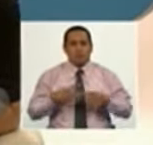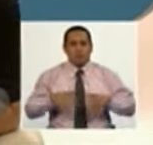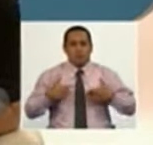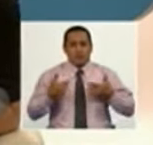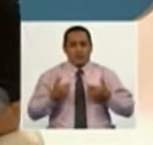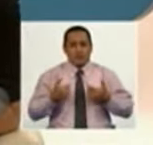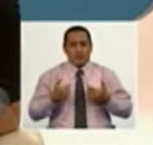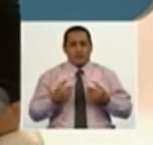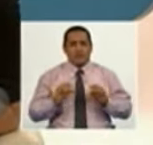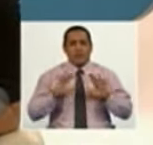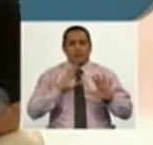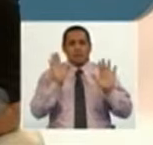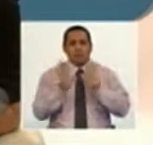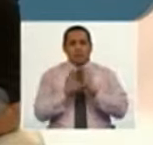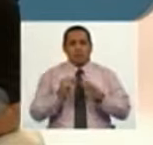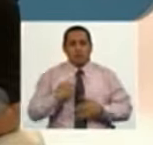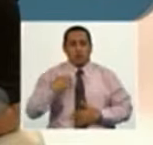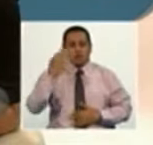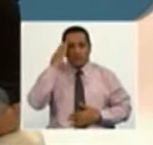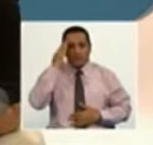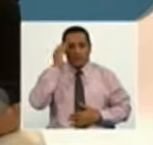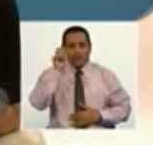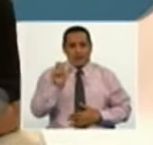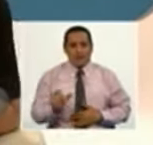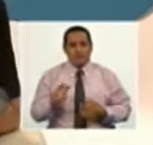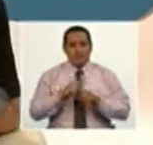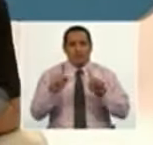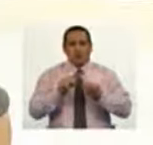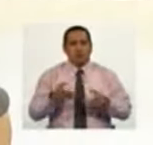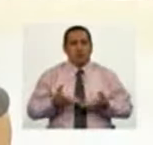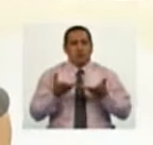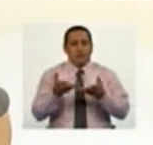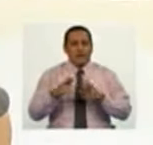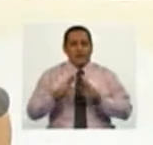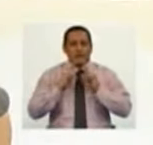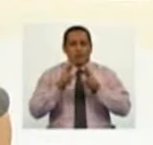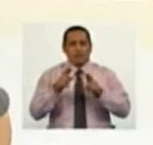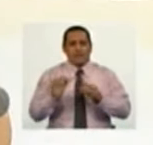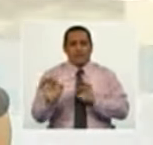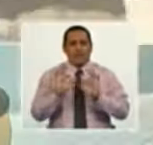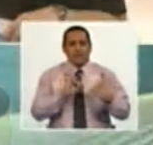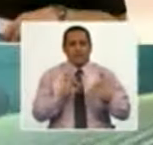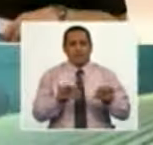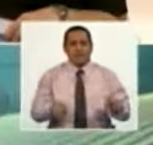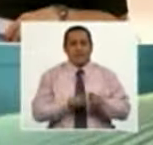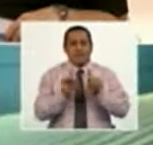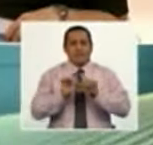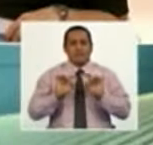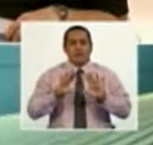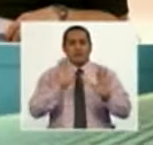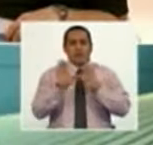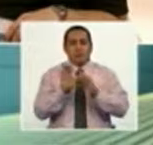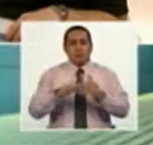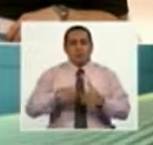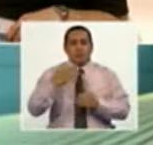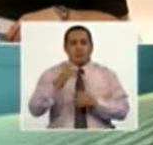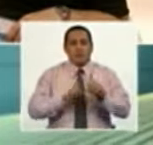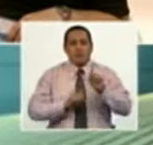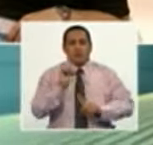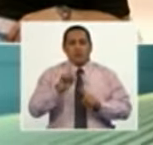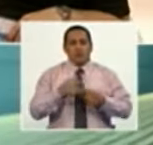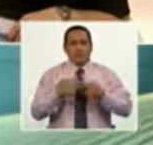que a lo mejor lo sepa, pero no da cuenta de la misma y a lo mejor en algún otro momento, por